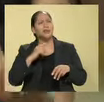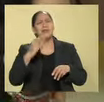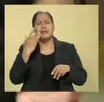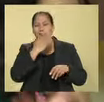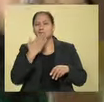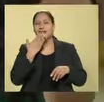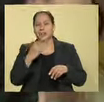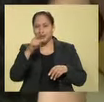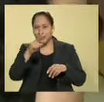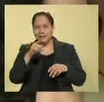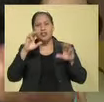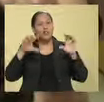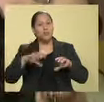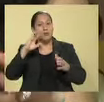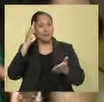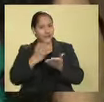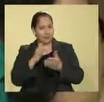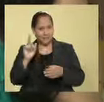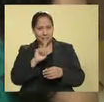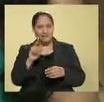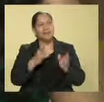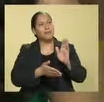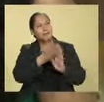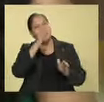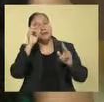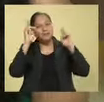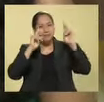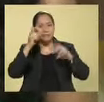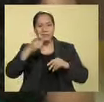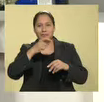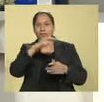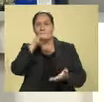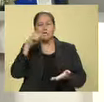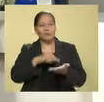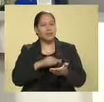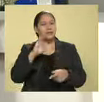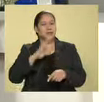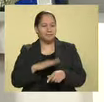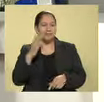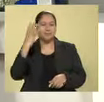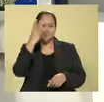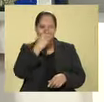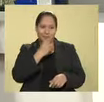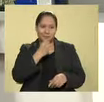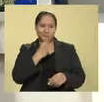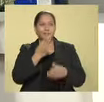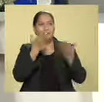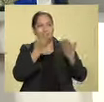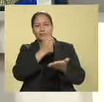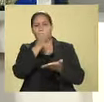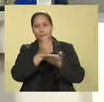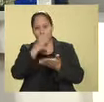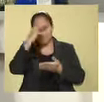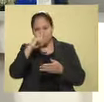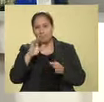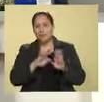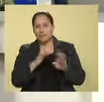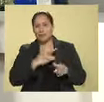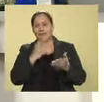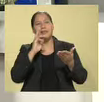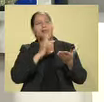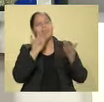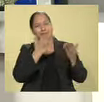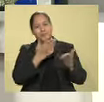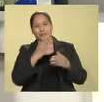Así que usted, que la lluvia no lo detenga, vaya a visitar Xochimilco, que es uno de los lugares más emblemáticos de la Ciudad de México. ¿Qué les parece si vamos a